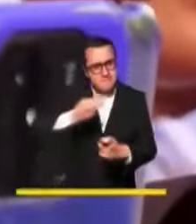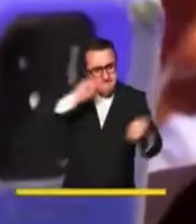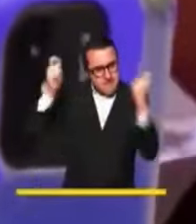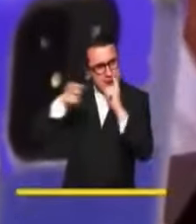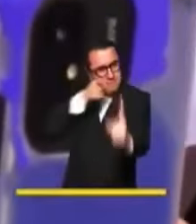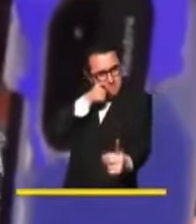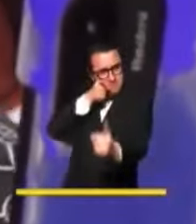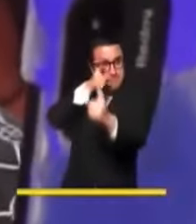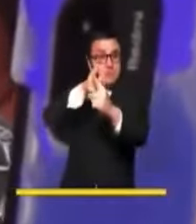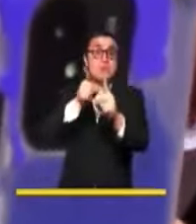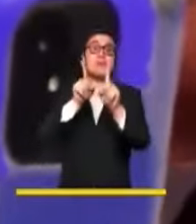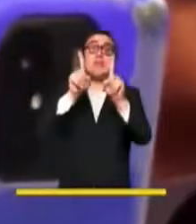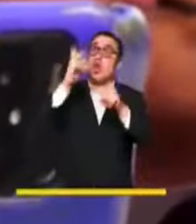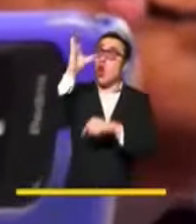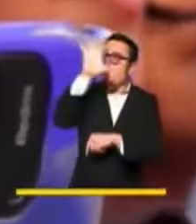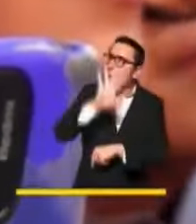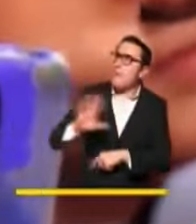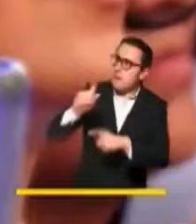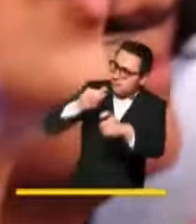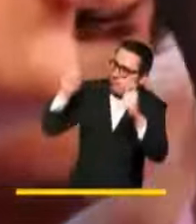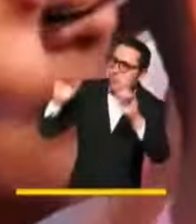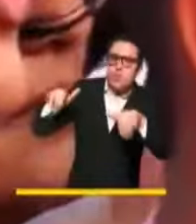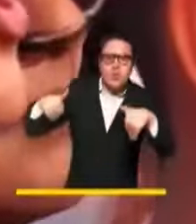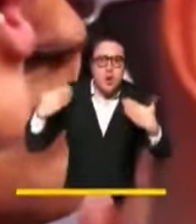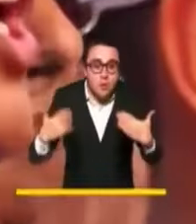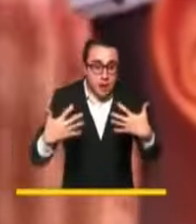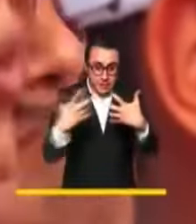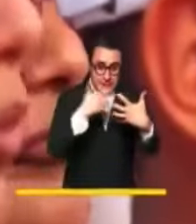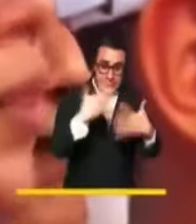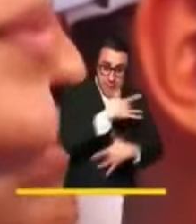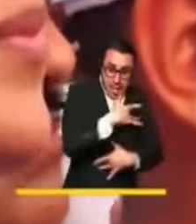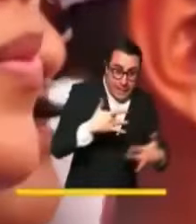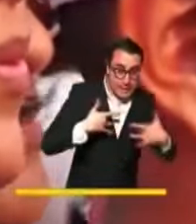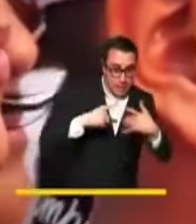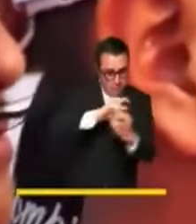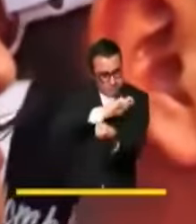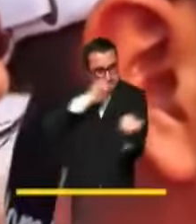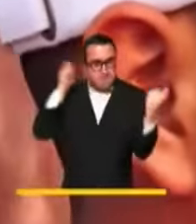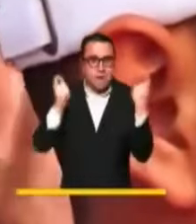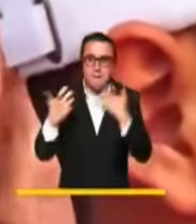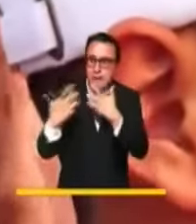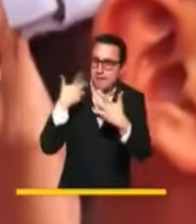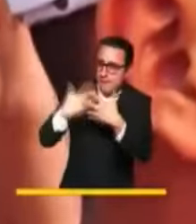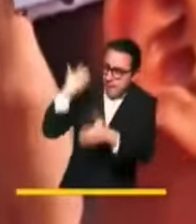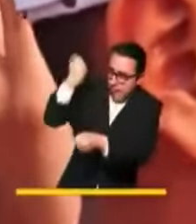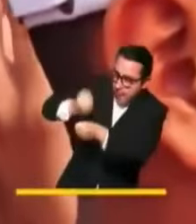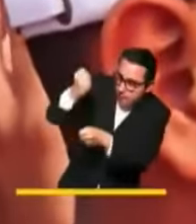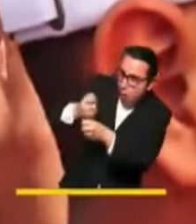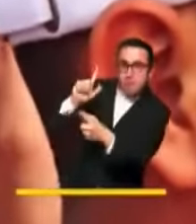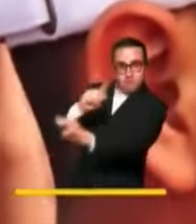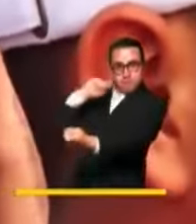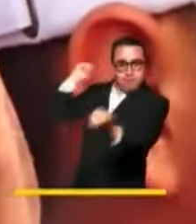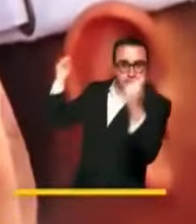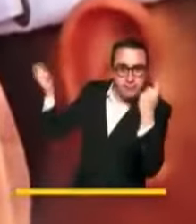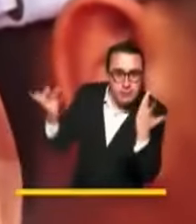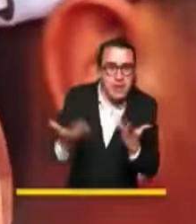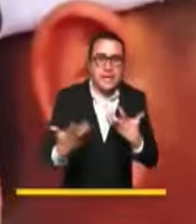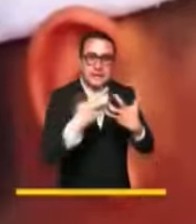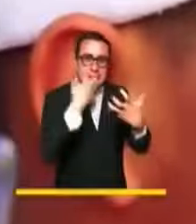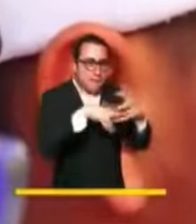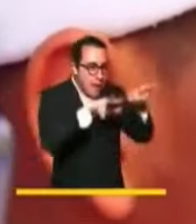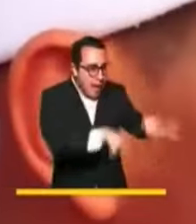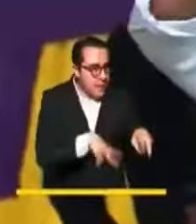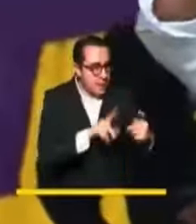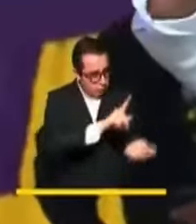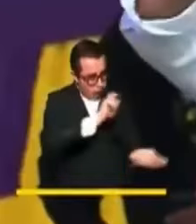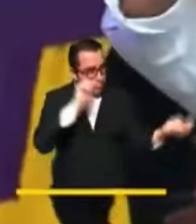cansados también de ese espejo retrovisor permanente del gobierno Petro. Y me parece que siempre es positivo llamar a un acuerdo nacional,